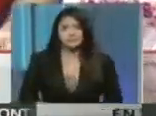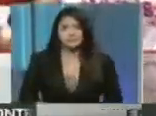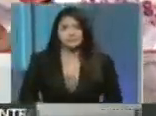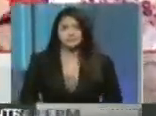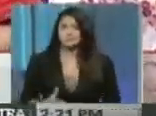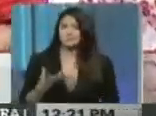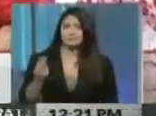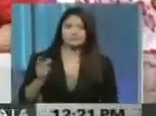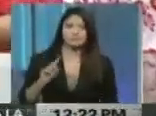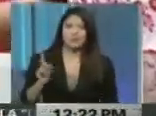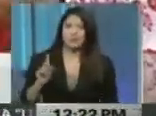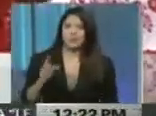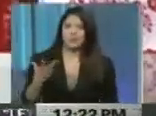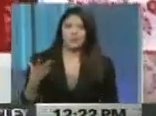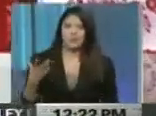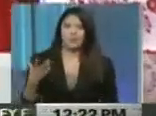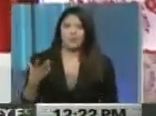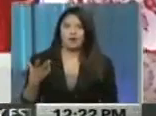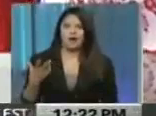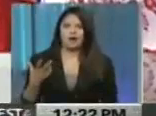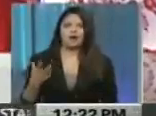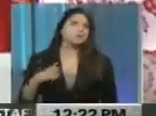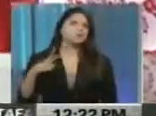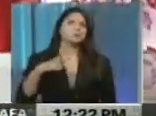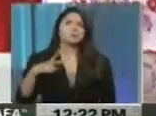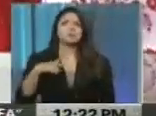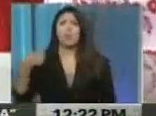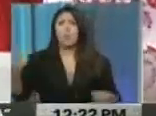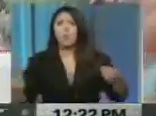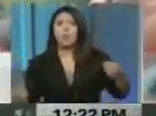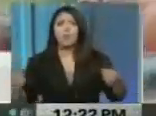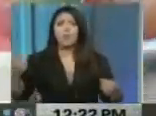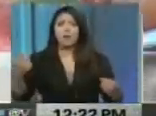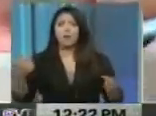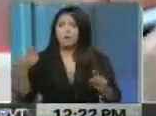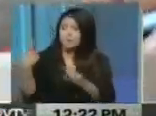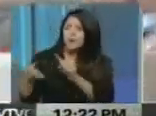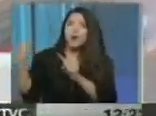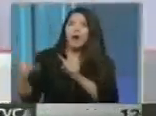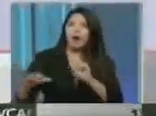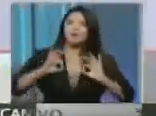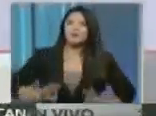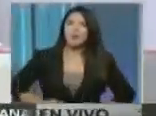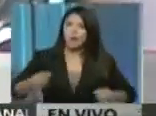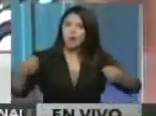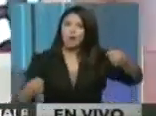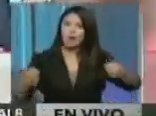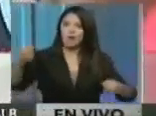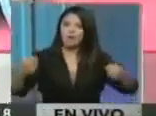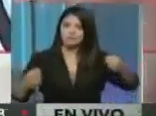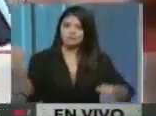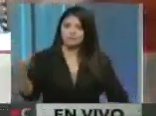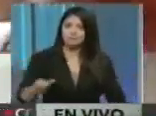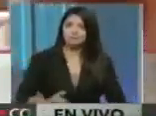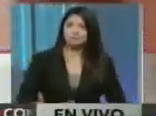No, en sus tremendas naves con sus choferes. ¿Verdad?